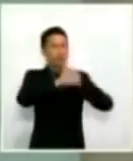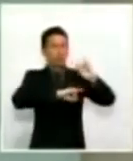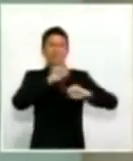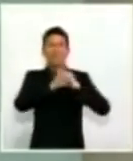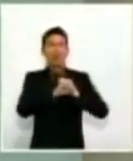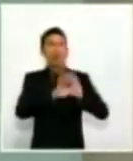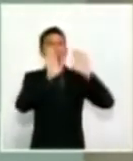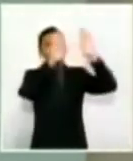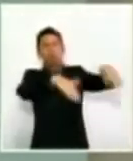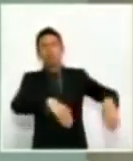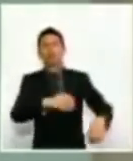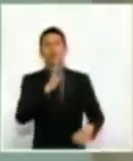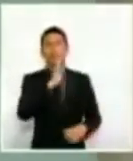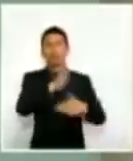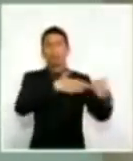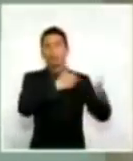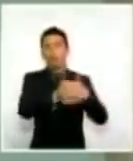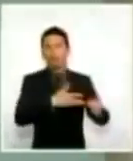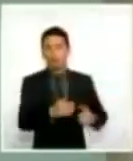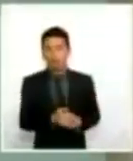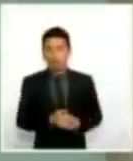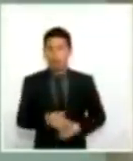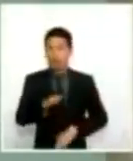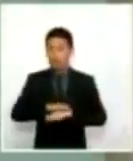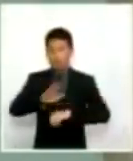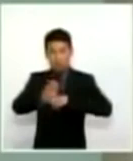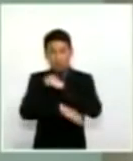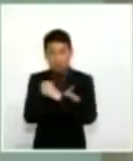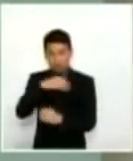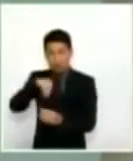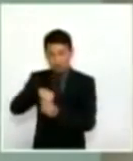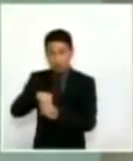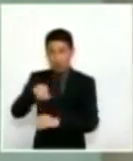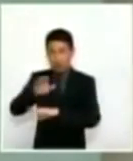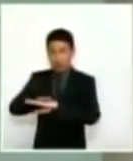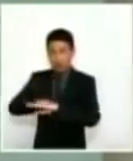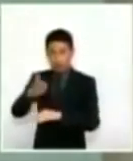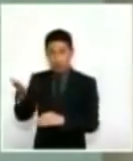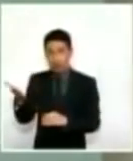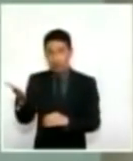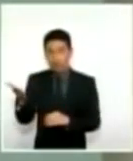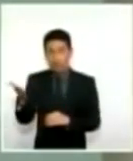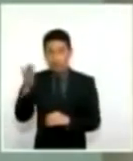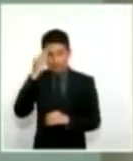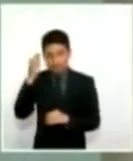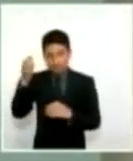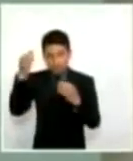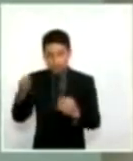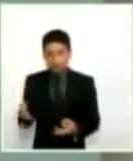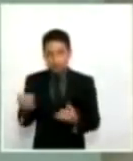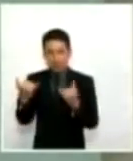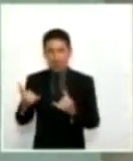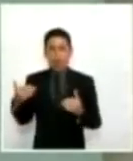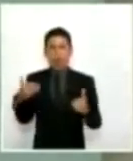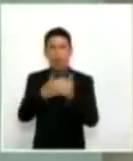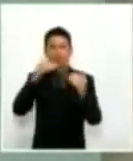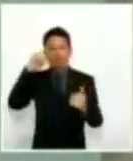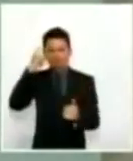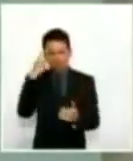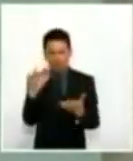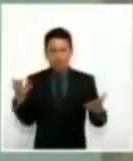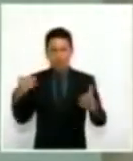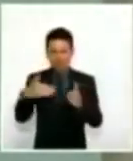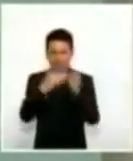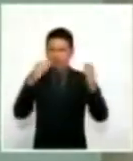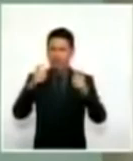internacional. Y no es cierto, ministro del Interior, que esta sea una andanada en contra de este gobierno, en contra de